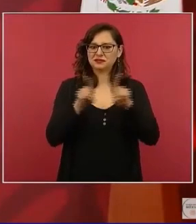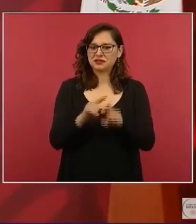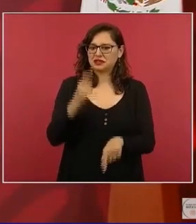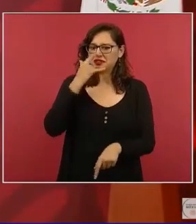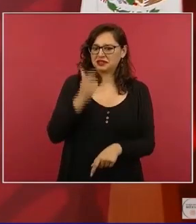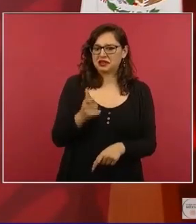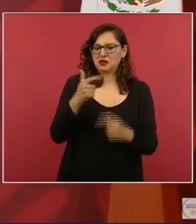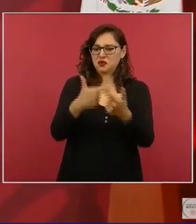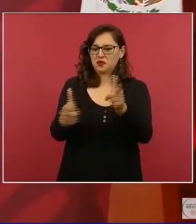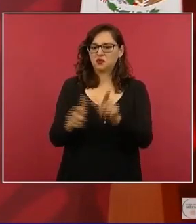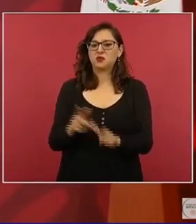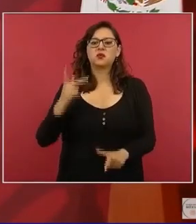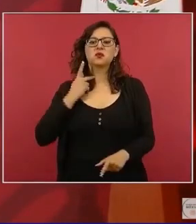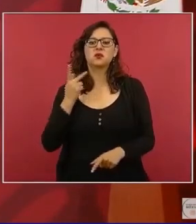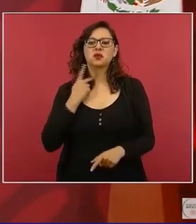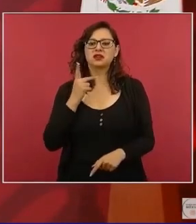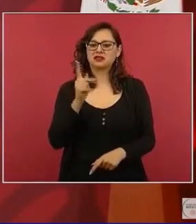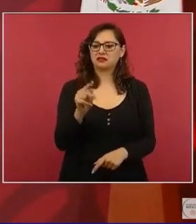Ojalá y se